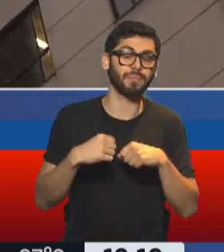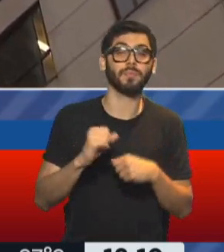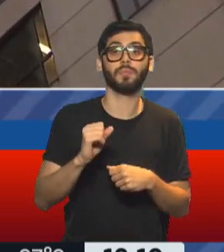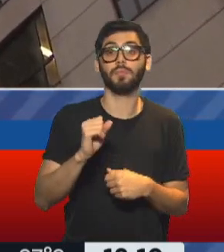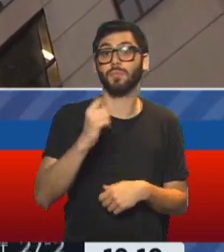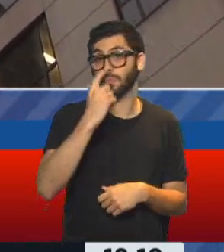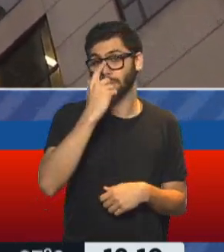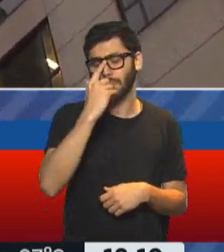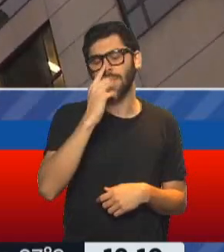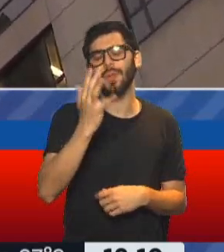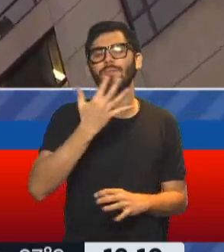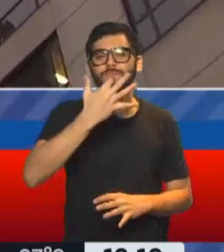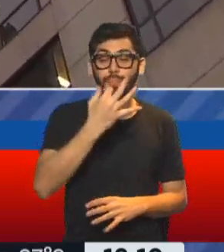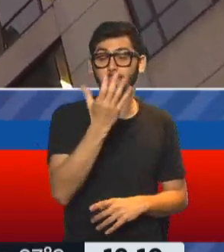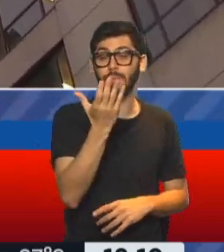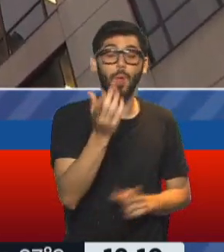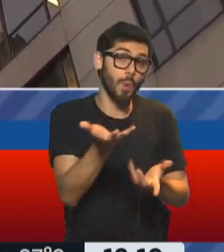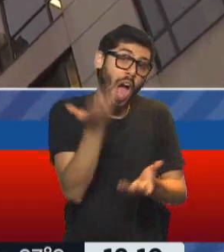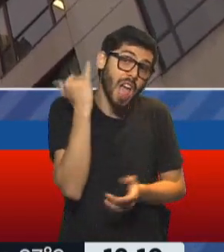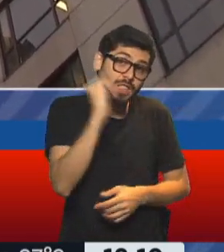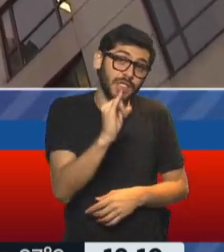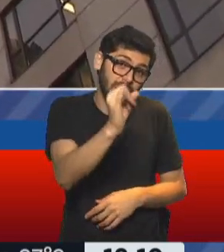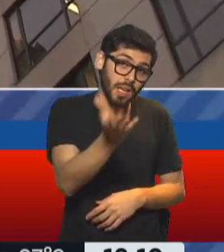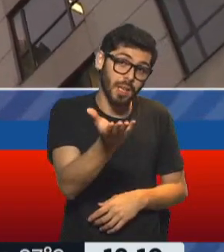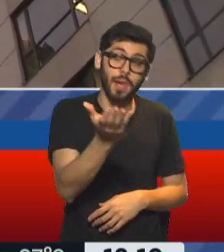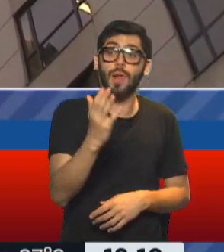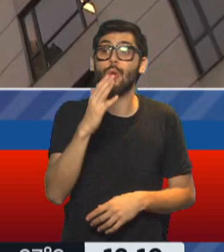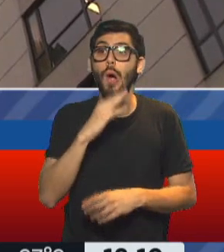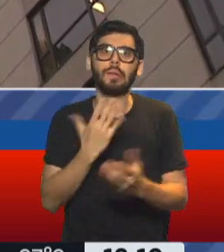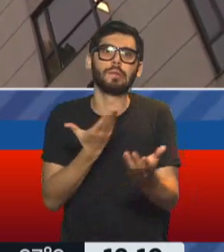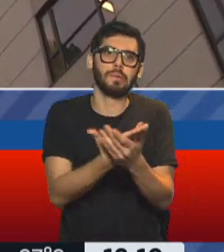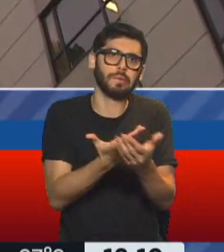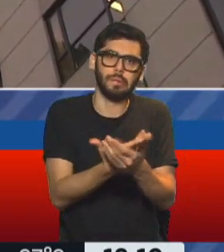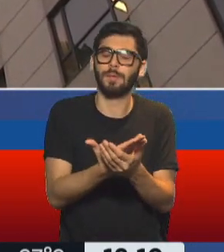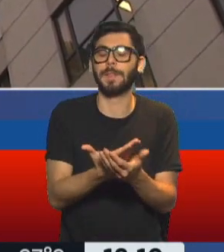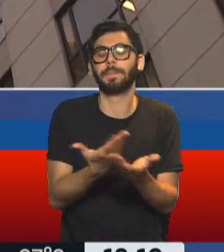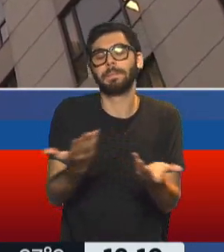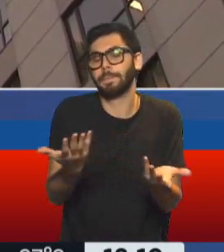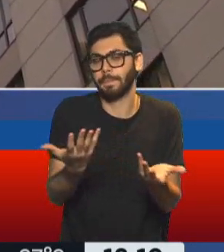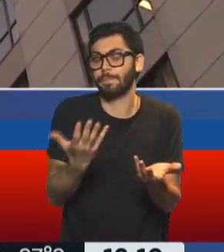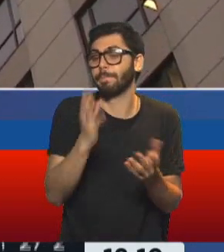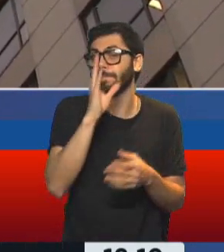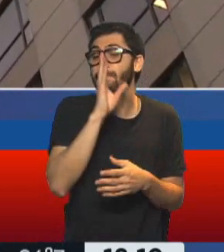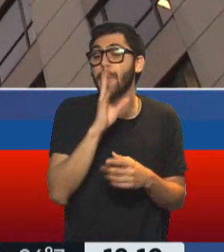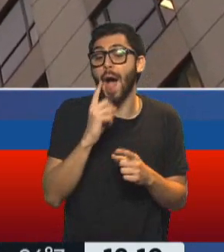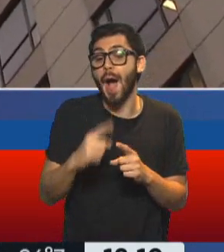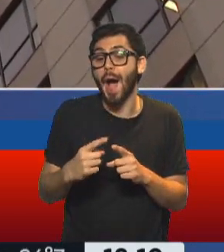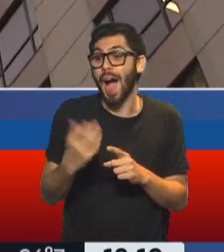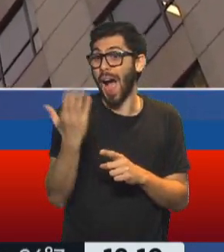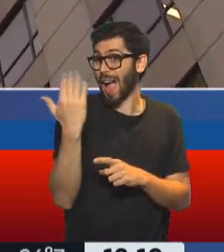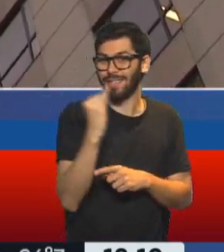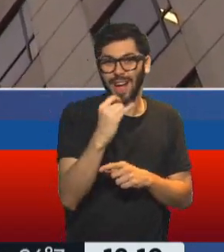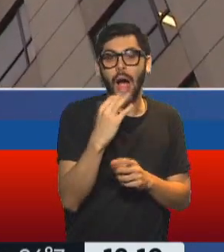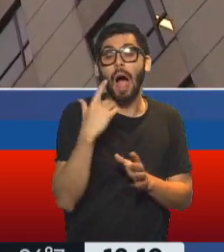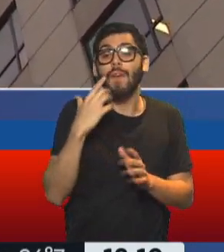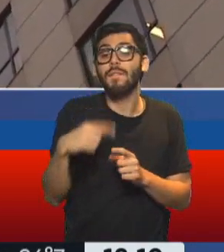ayer comentábamos, ¿no?, que más allá de los pedidos de Boca, nosotros decíamos, hay que esperar hasta el día de mañana, pero daría la sensación